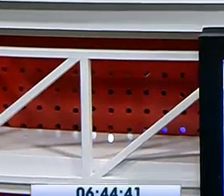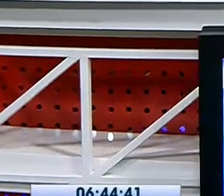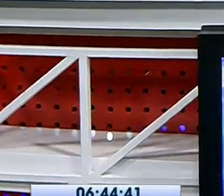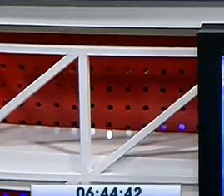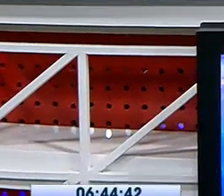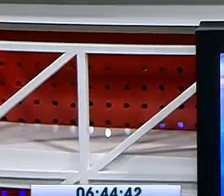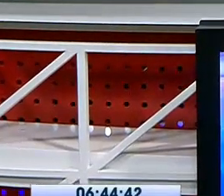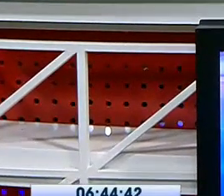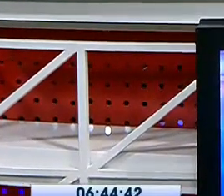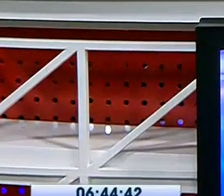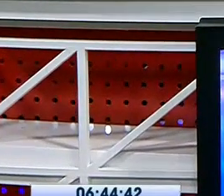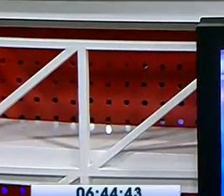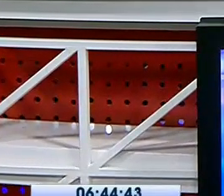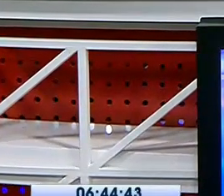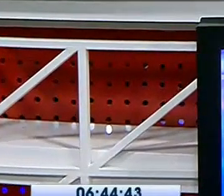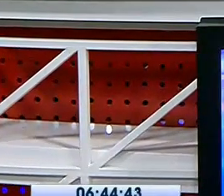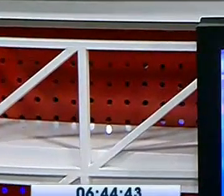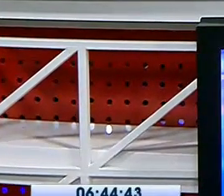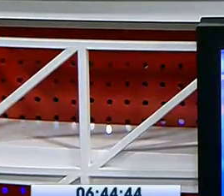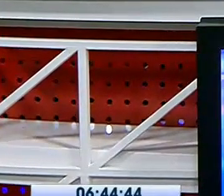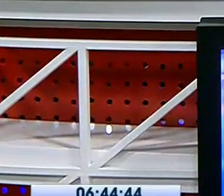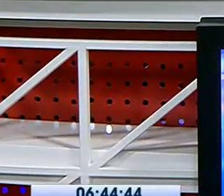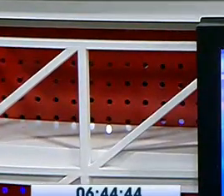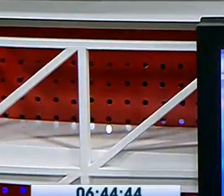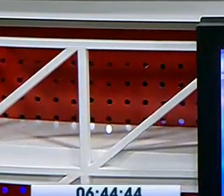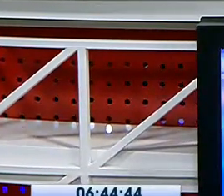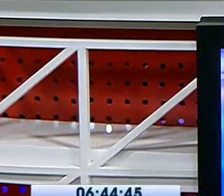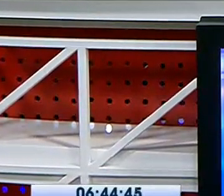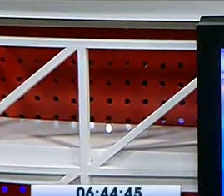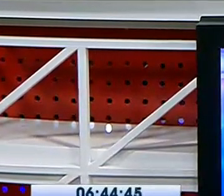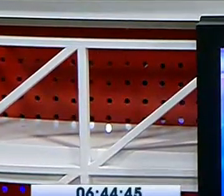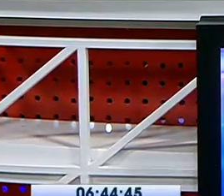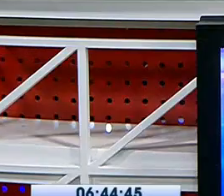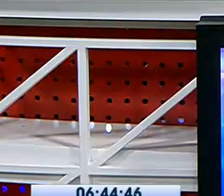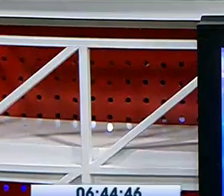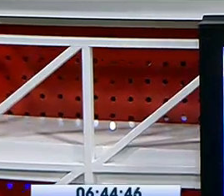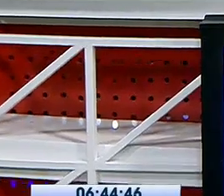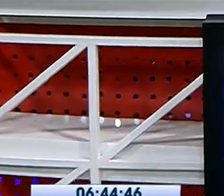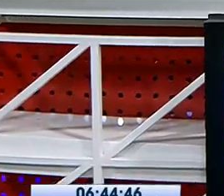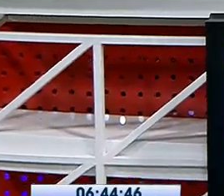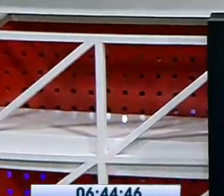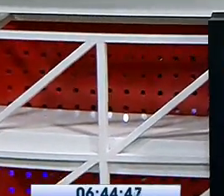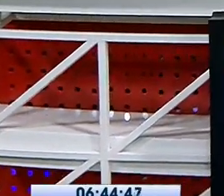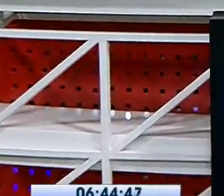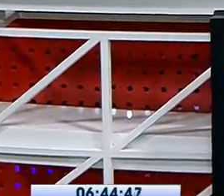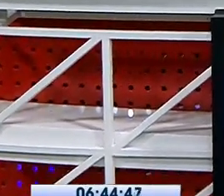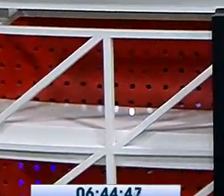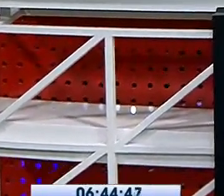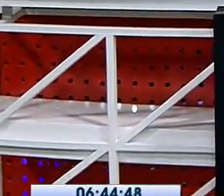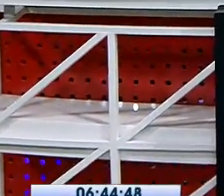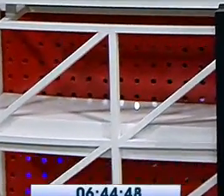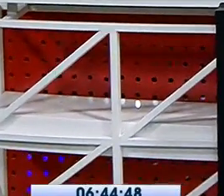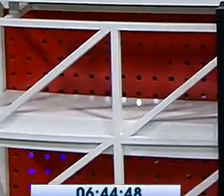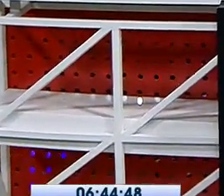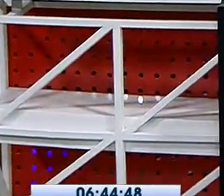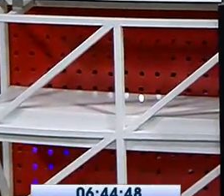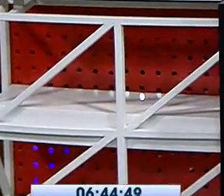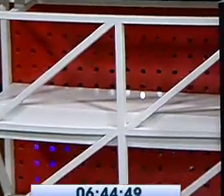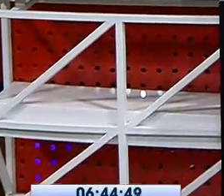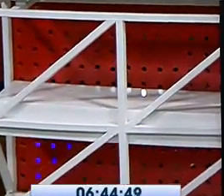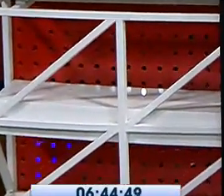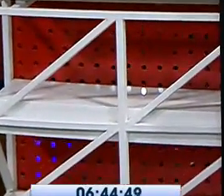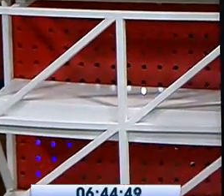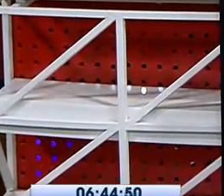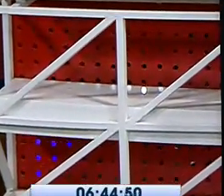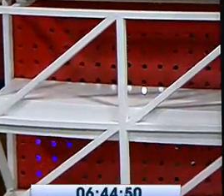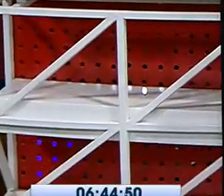para el señor. En este momento, ya la familia, yo les voy a dar los contactos y todo ya a nuestra productora general para que hablen con